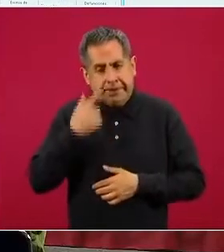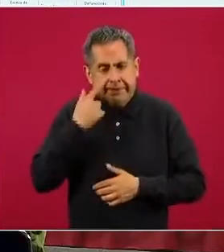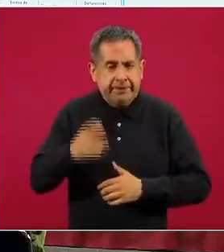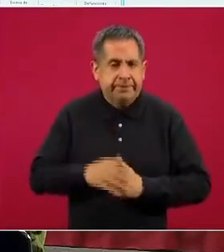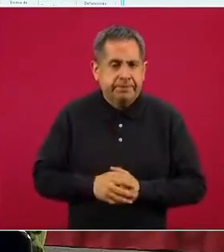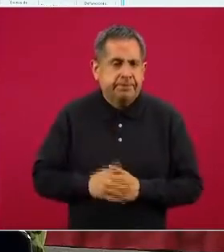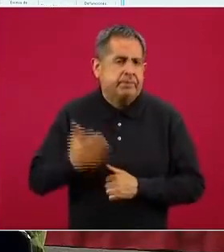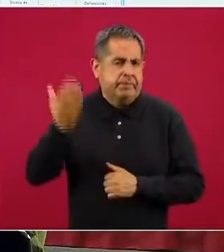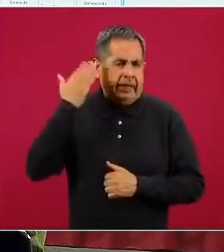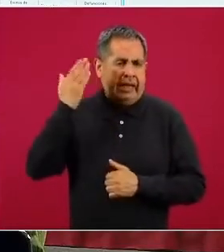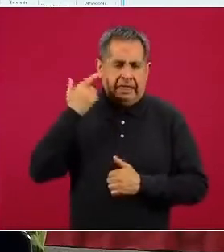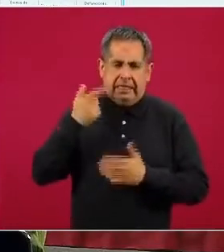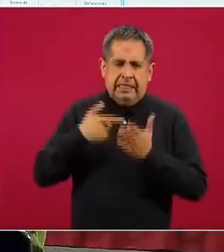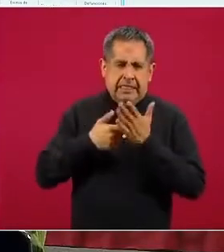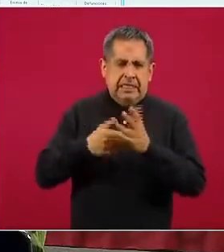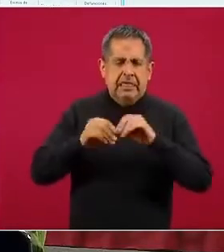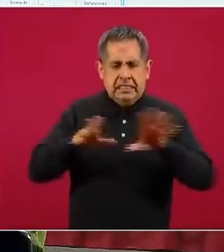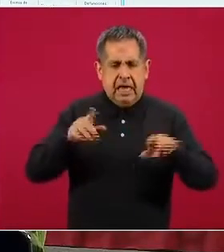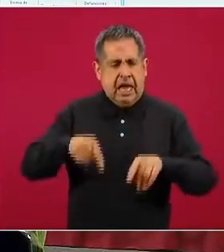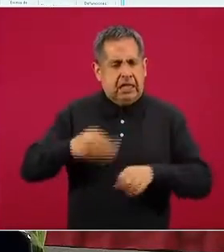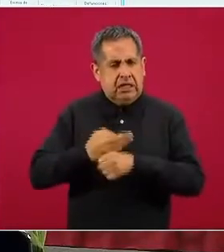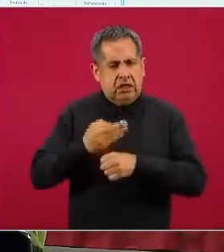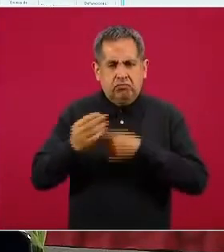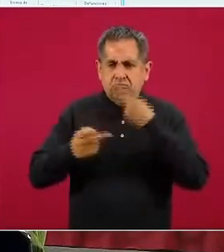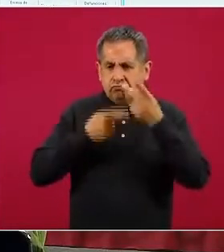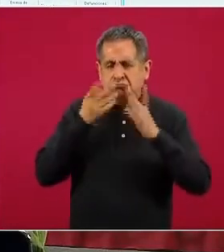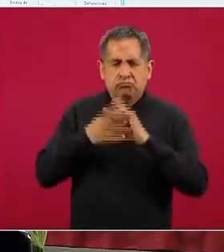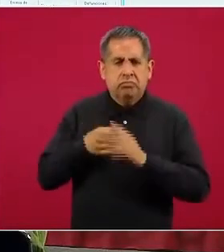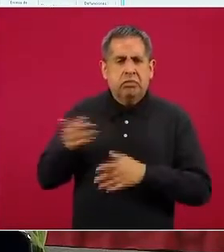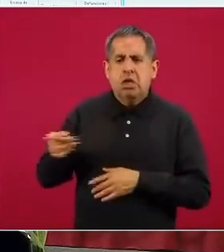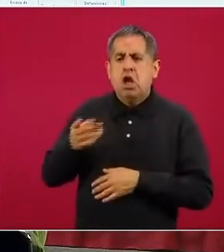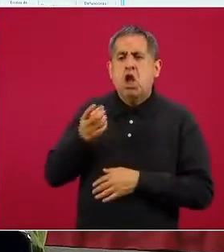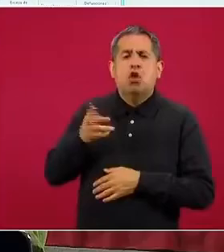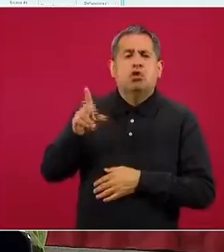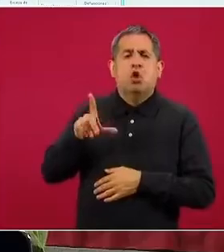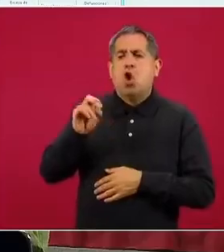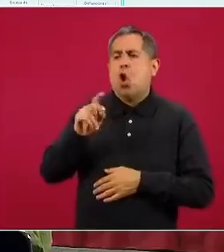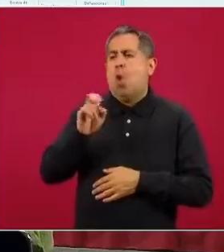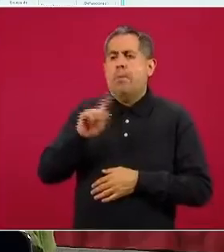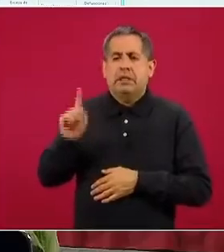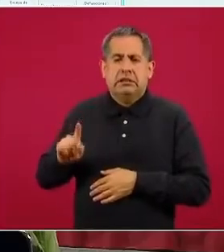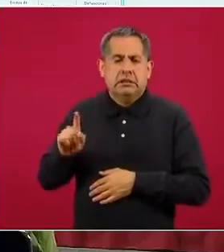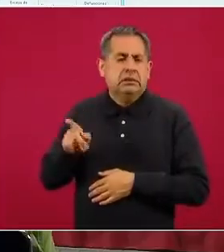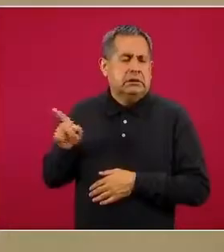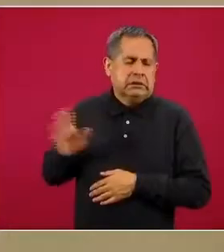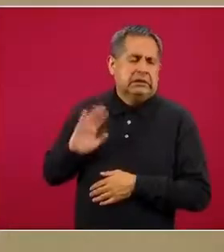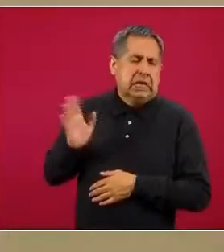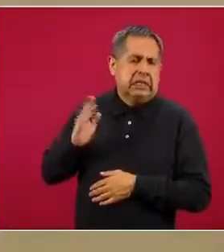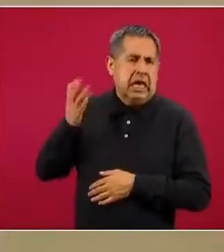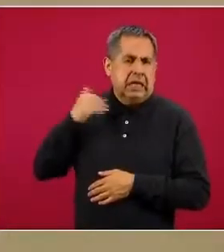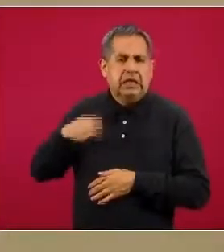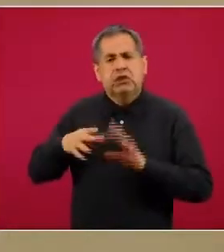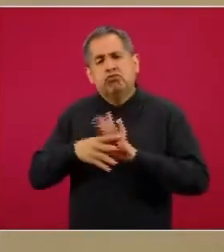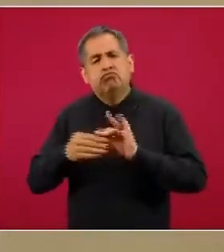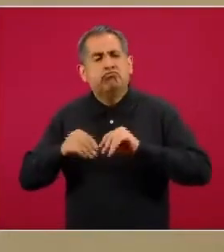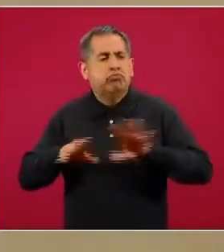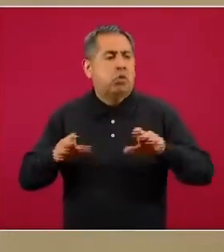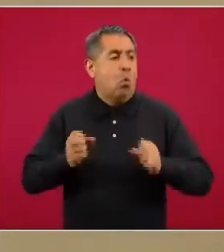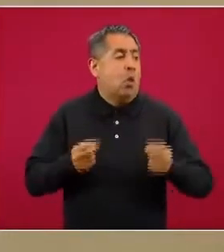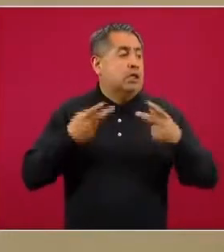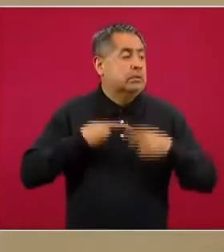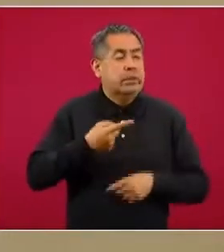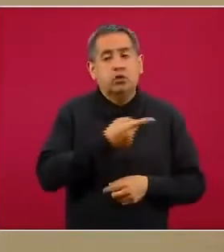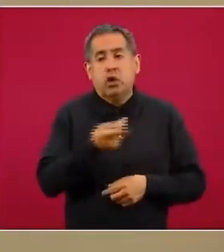ha presentado en esta conferencia de prensa por parte del doctor Ruy López Ridaura el informe, el boletín sobre exceso